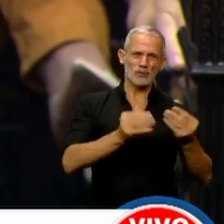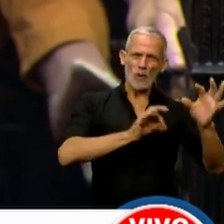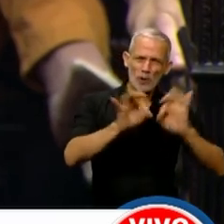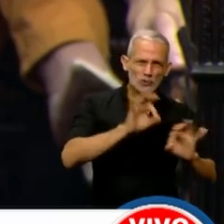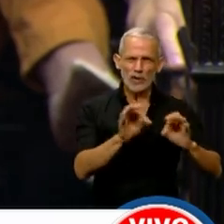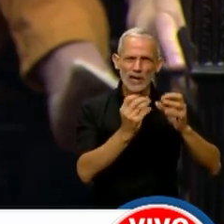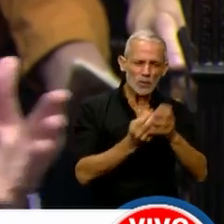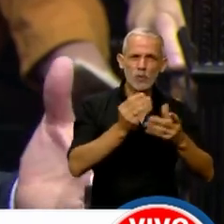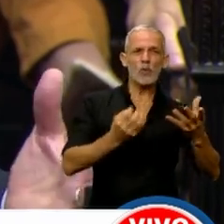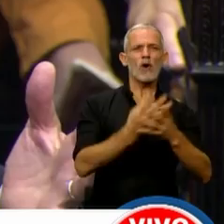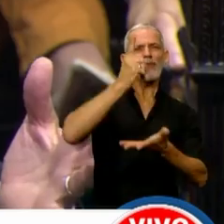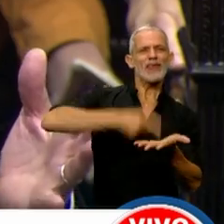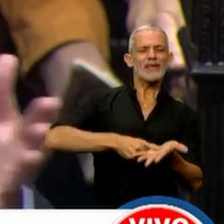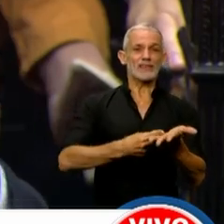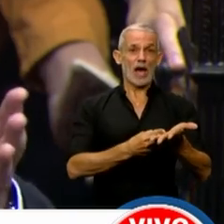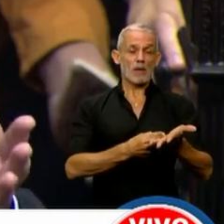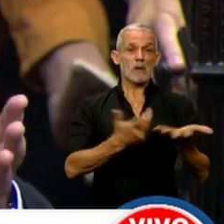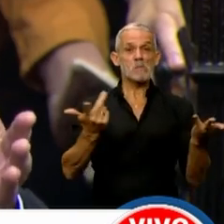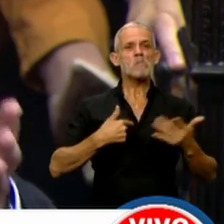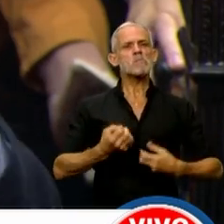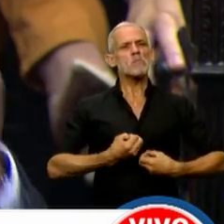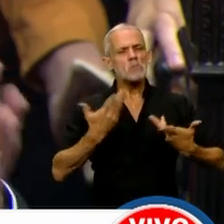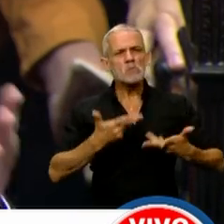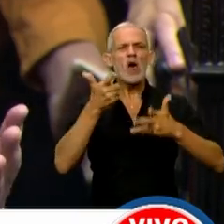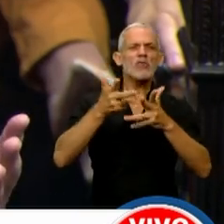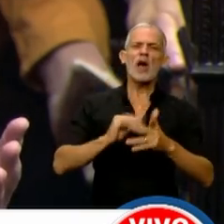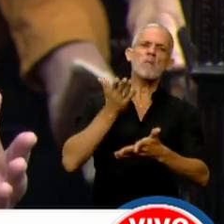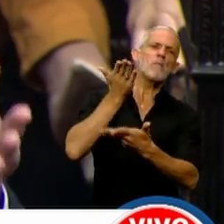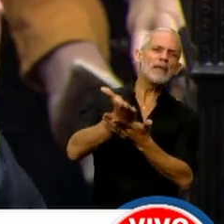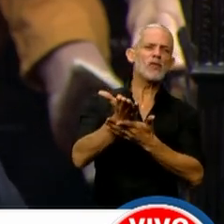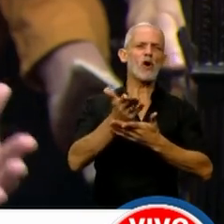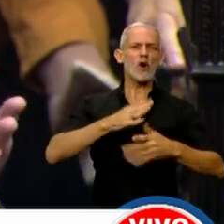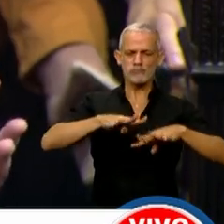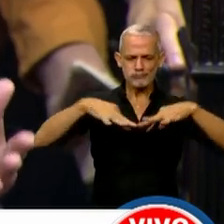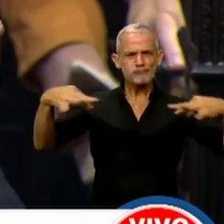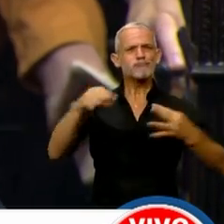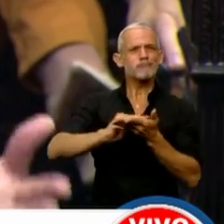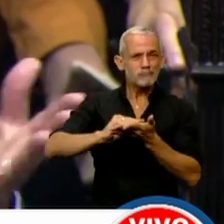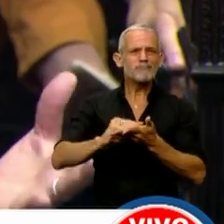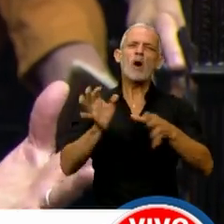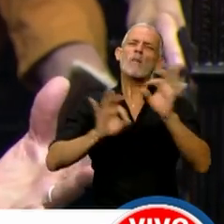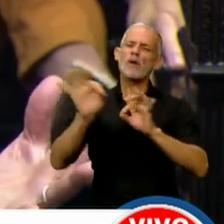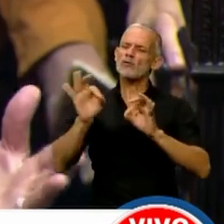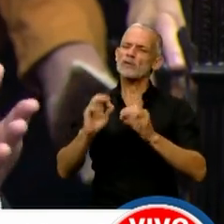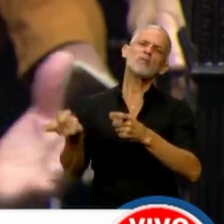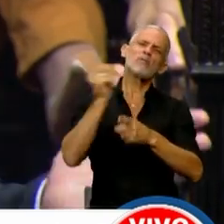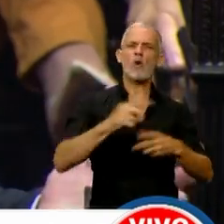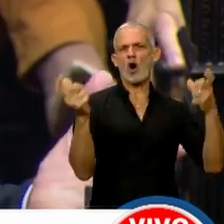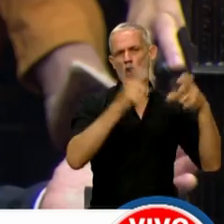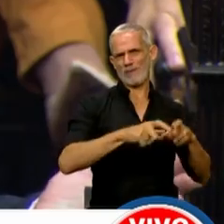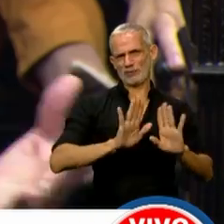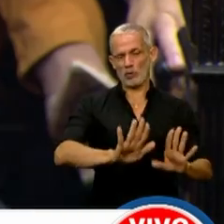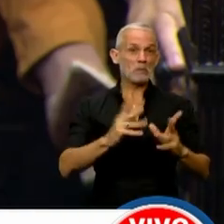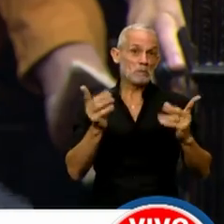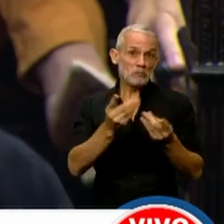que generó el dictamen se presidía mire le solicitó al cuerpo que este proyecto base a comisión y se